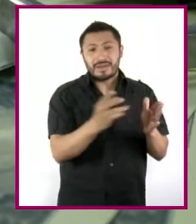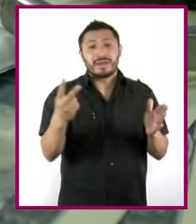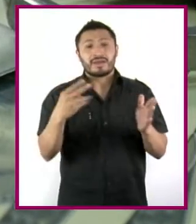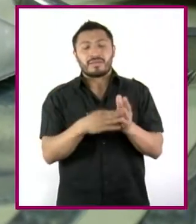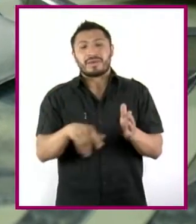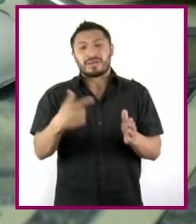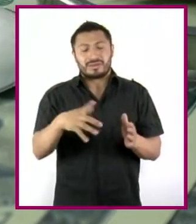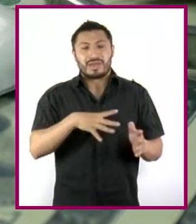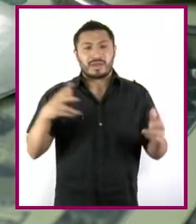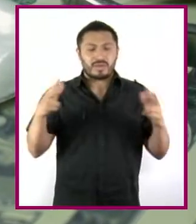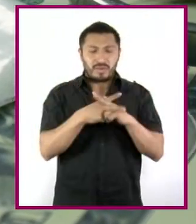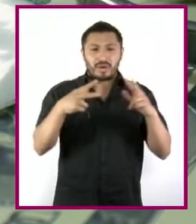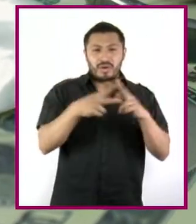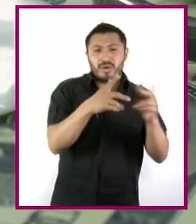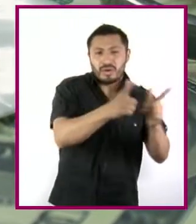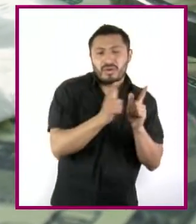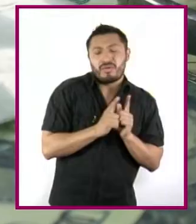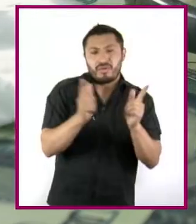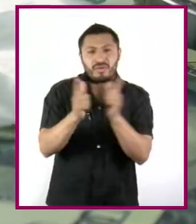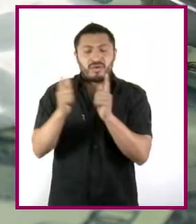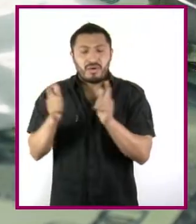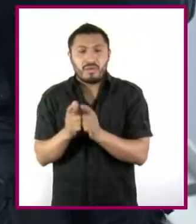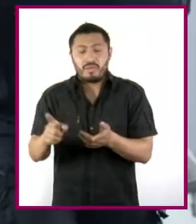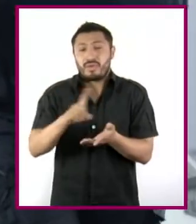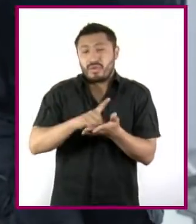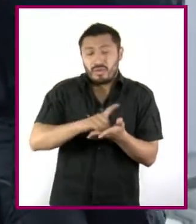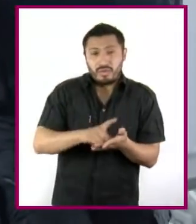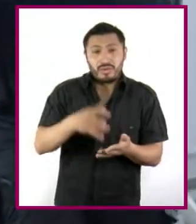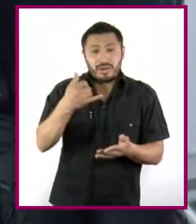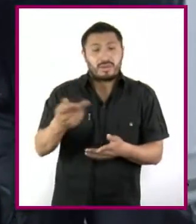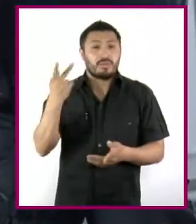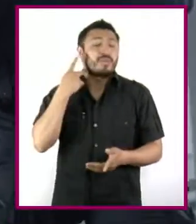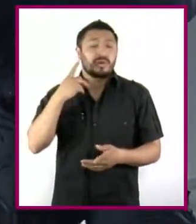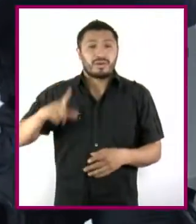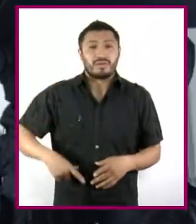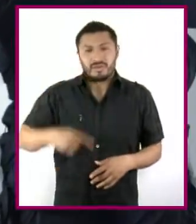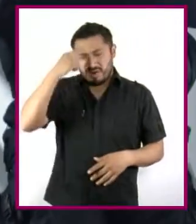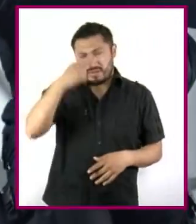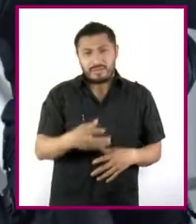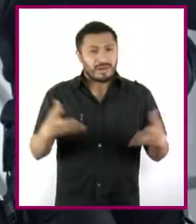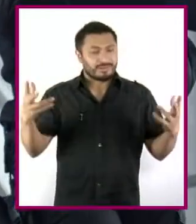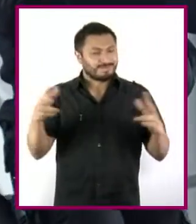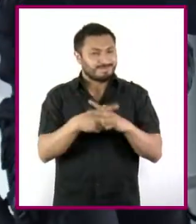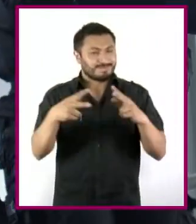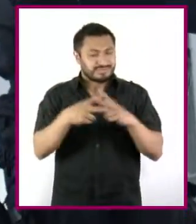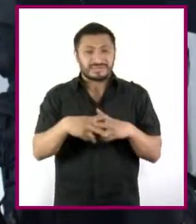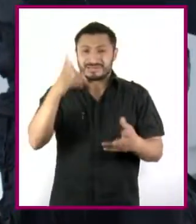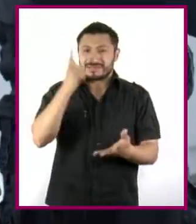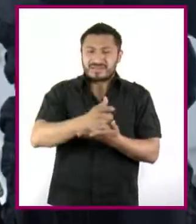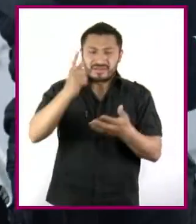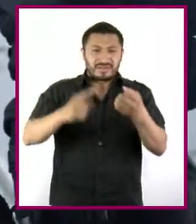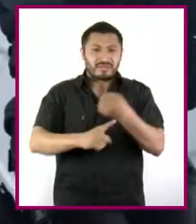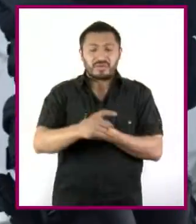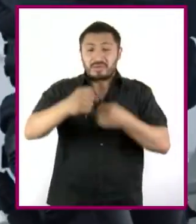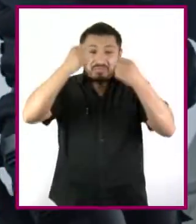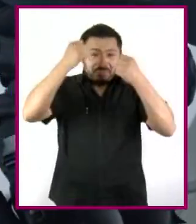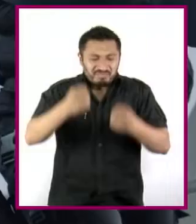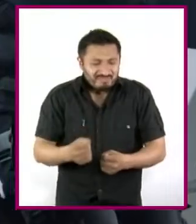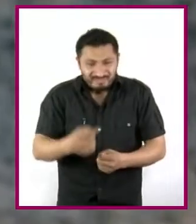entre cárteles del narcotráfico y la política gubernamental para combatirlos generaron graves problemas de inseguridad para la